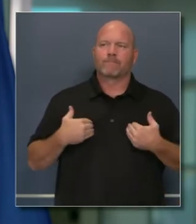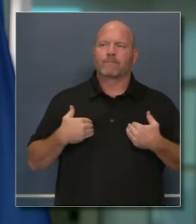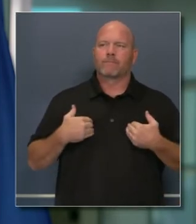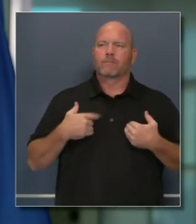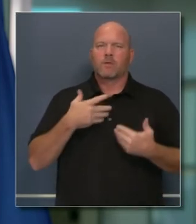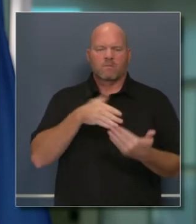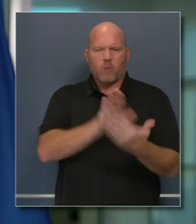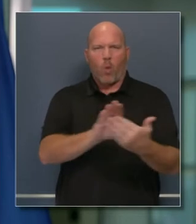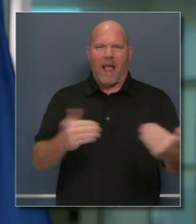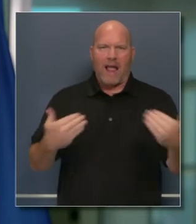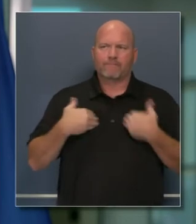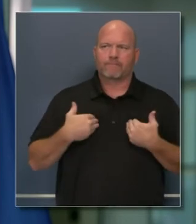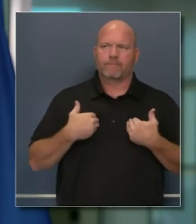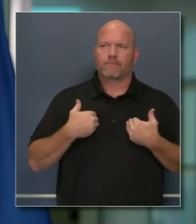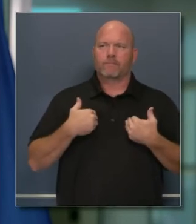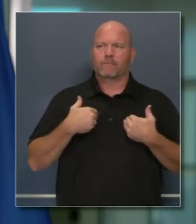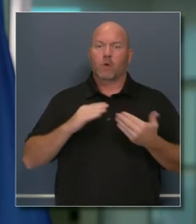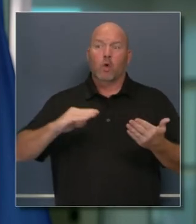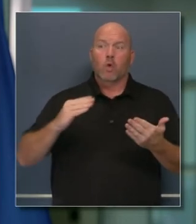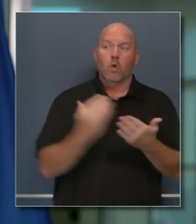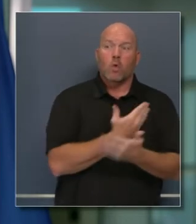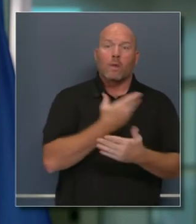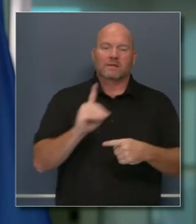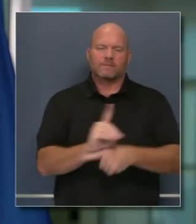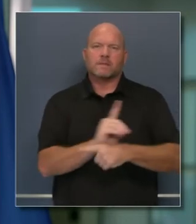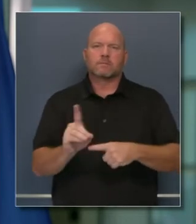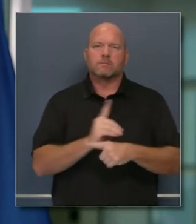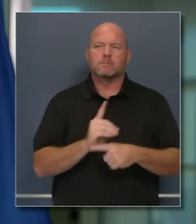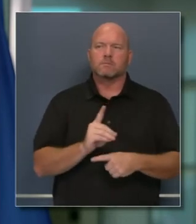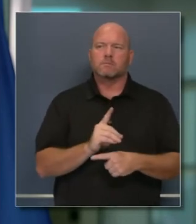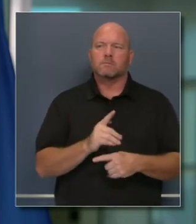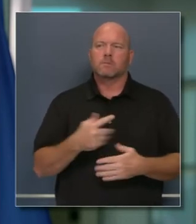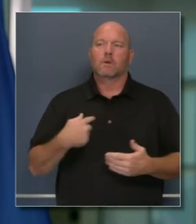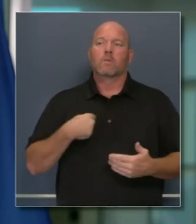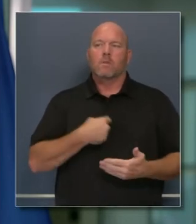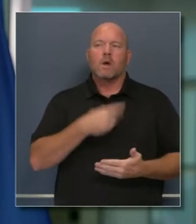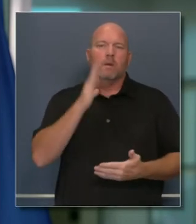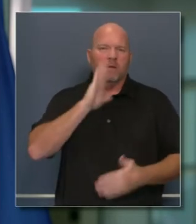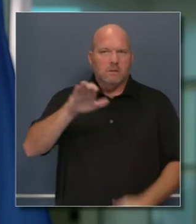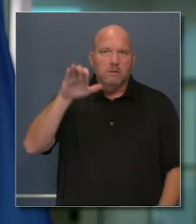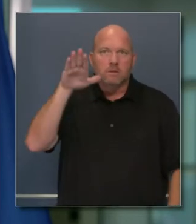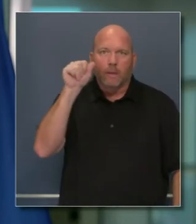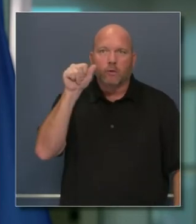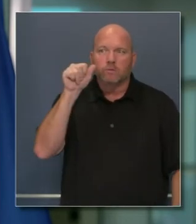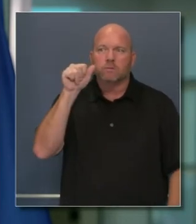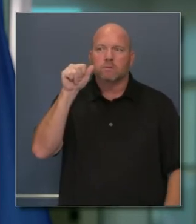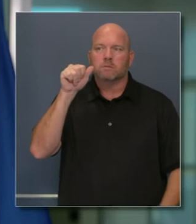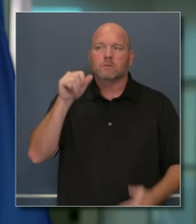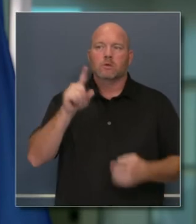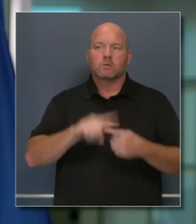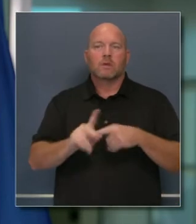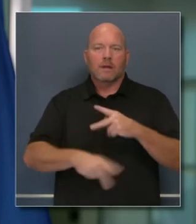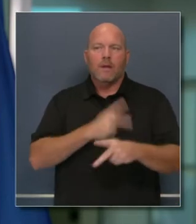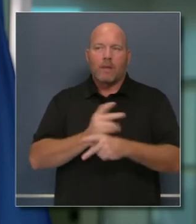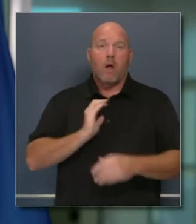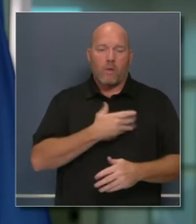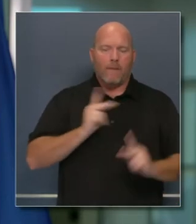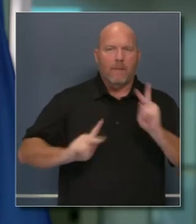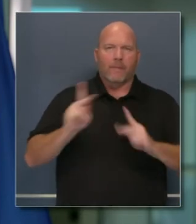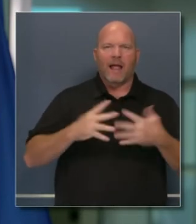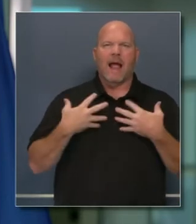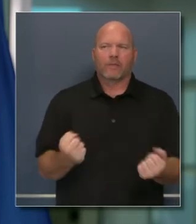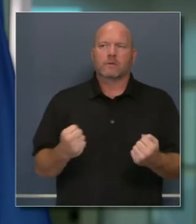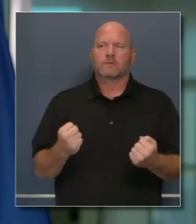nuestra forma de abordarlo, tenemos nuestra propia disciplina y seremos tercos respecto a mantener como